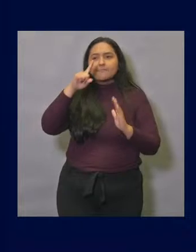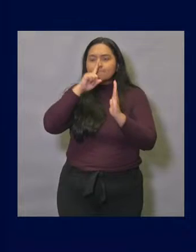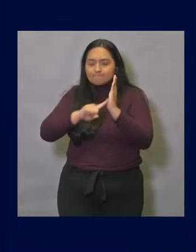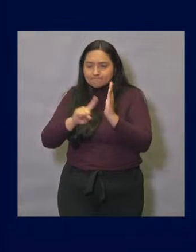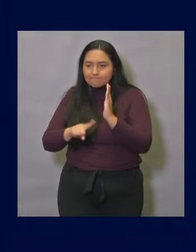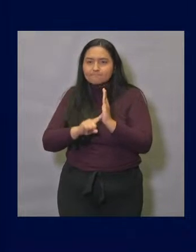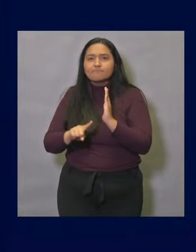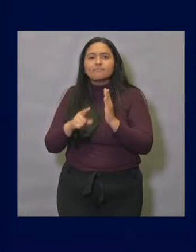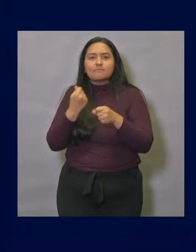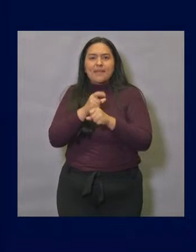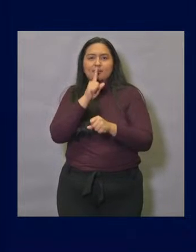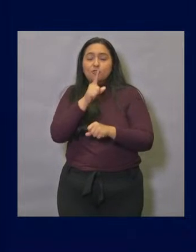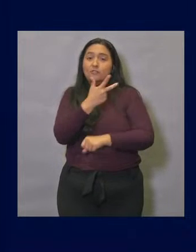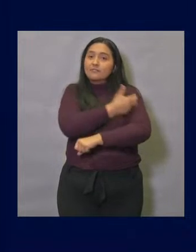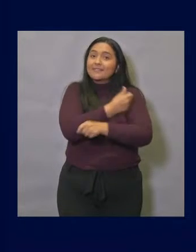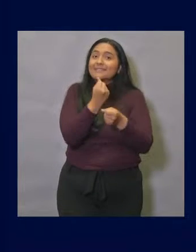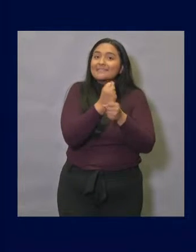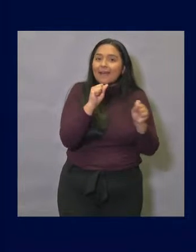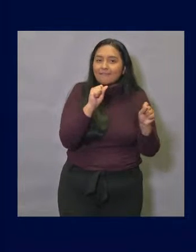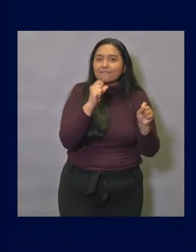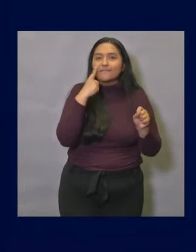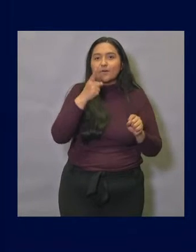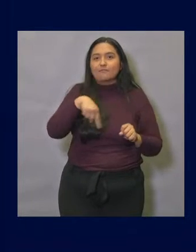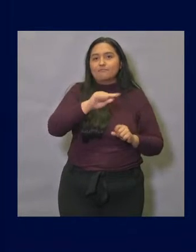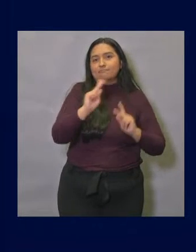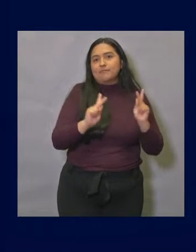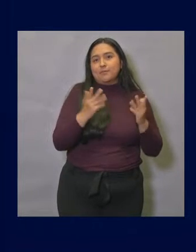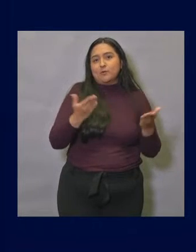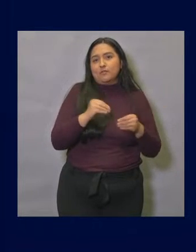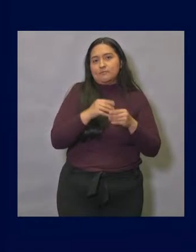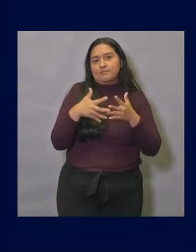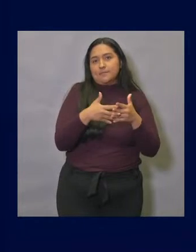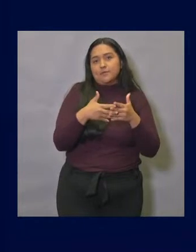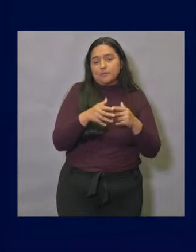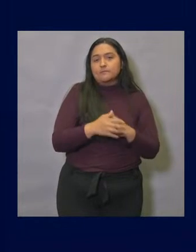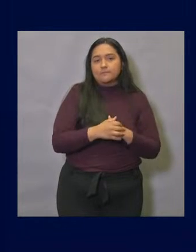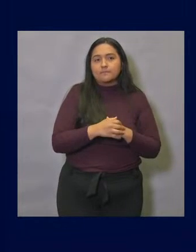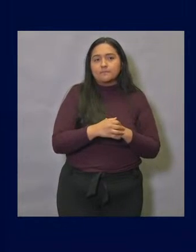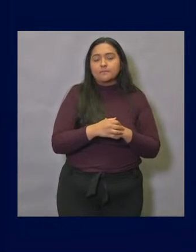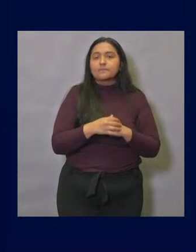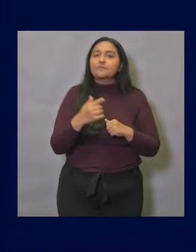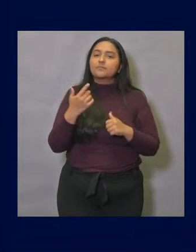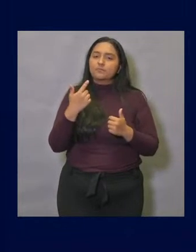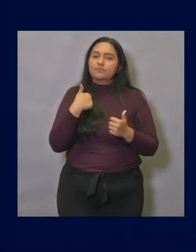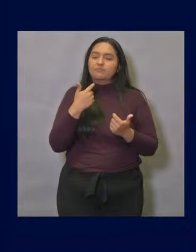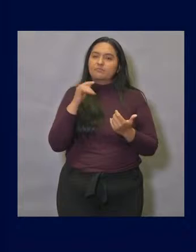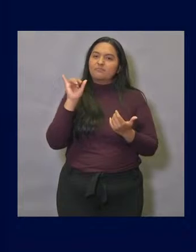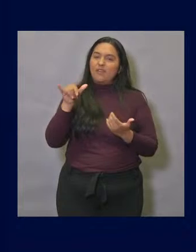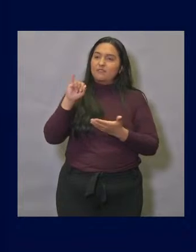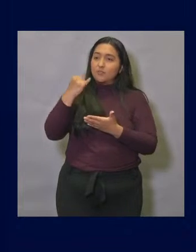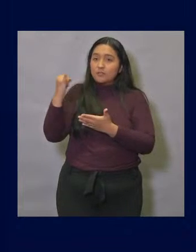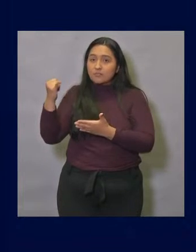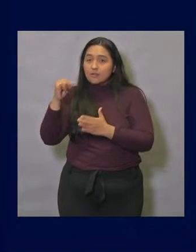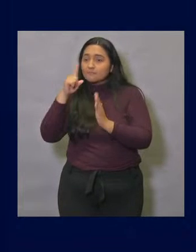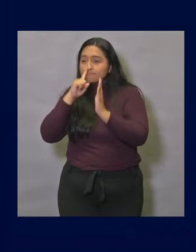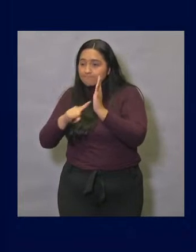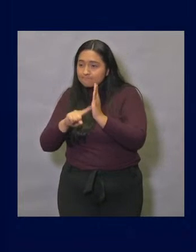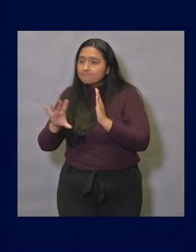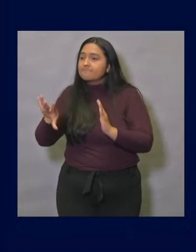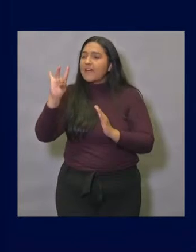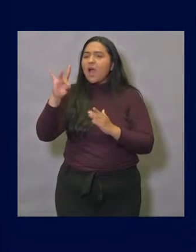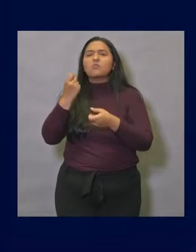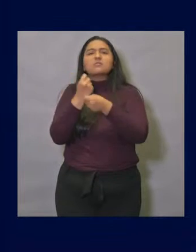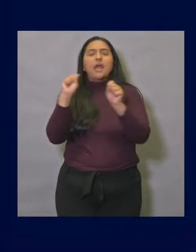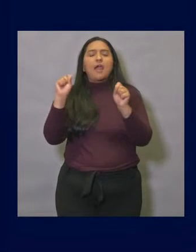el bienestar del pueblo en los Estados Unidos. Esto continuará brindando tranquilidad de que el monitoreo